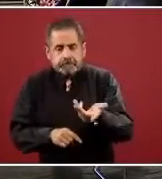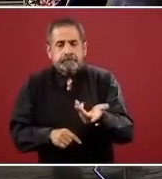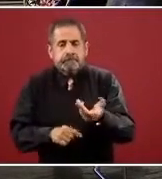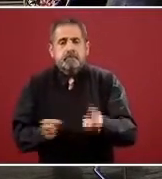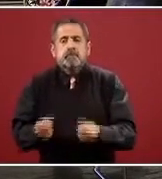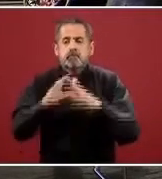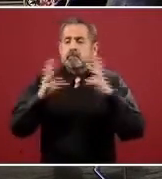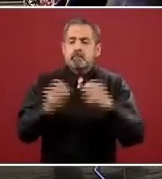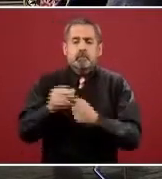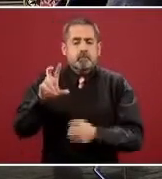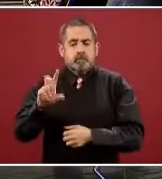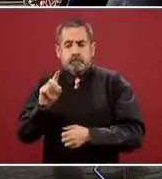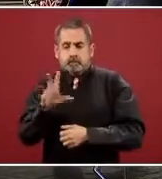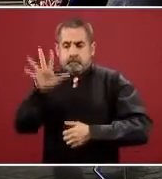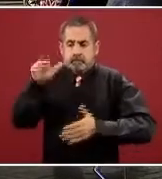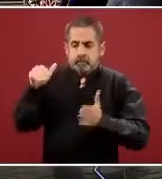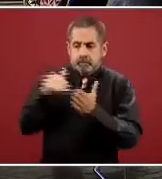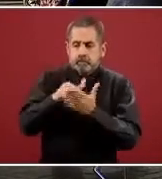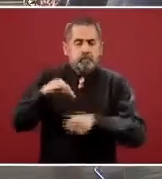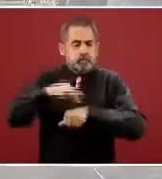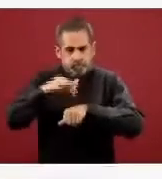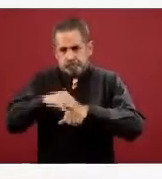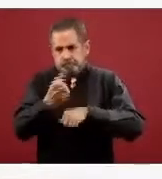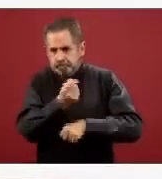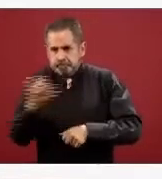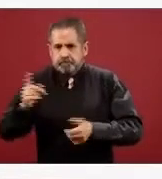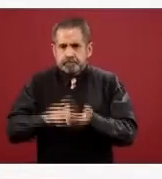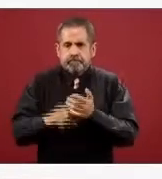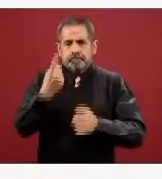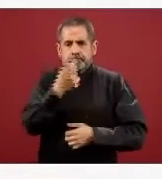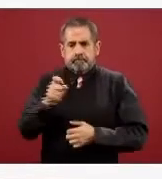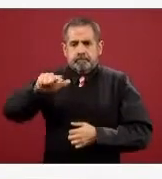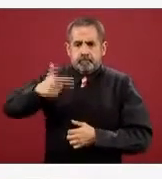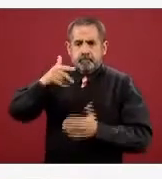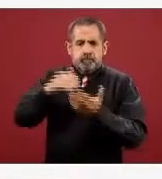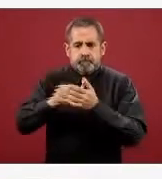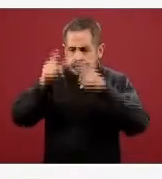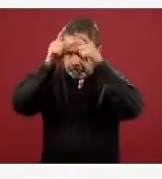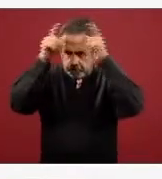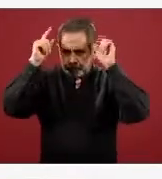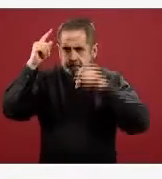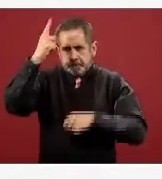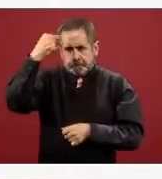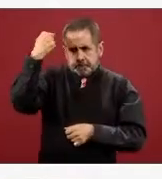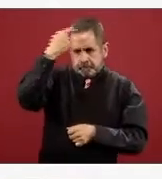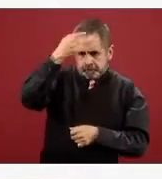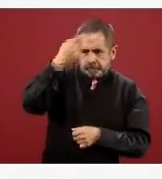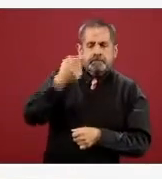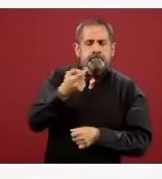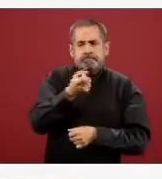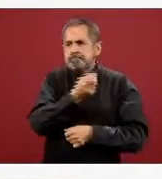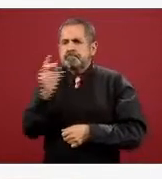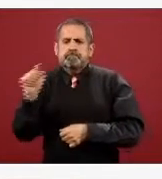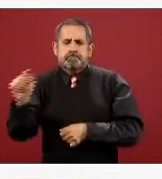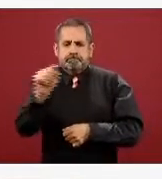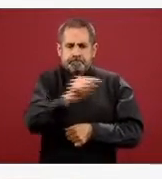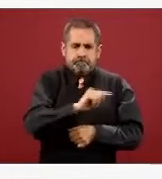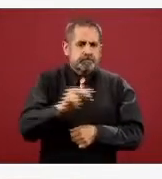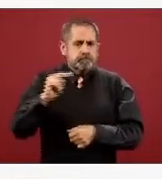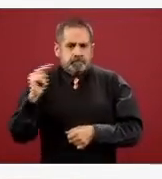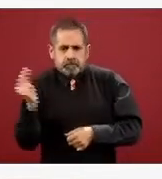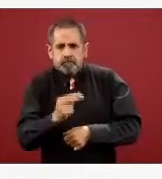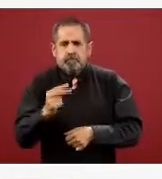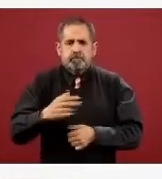tenemos, más de 35,000 médicos generales, más de 112,000 enfermeras. Esto es en los servicios estatales de salud,